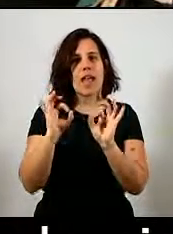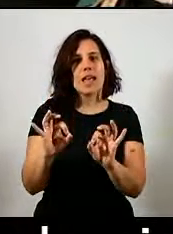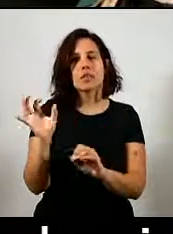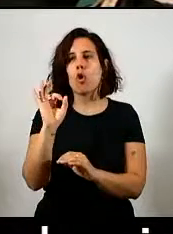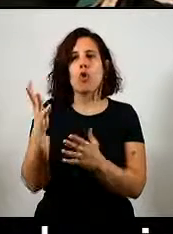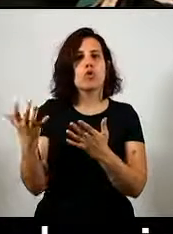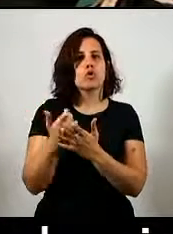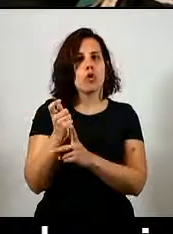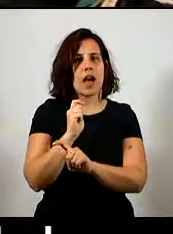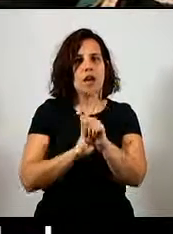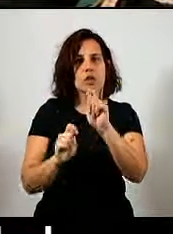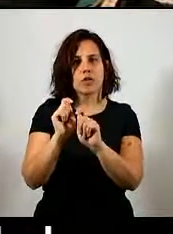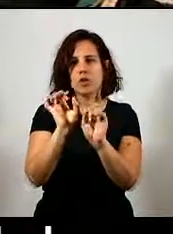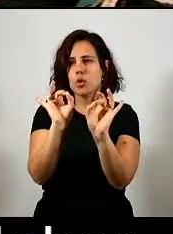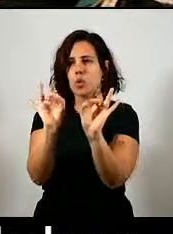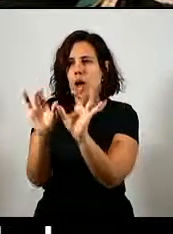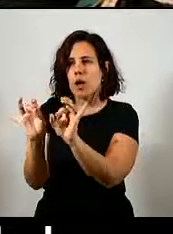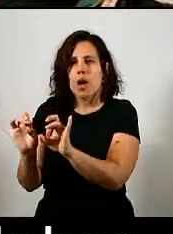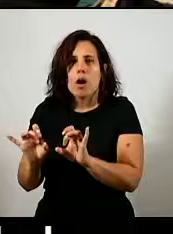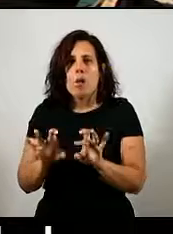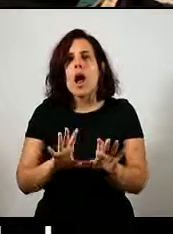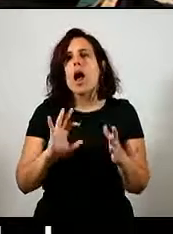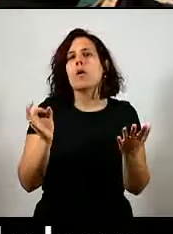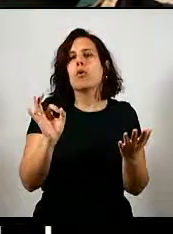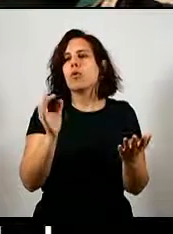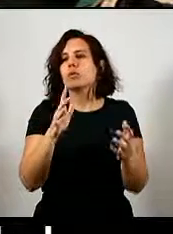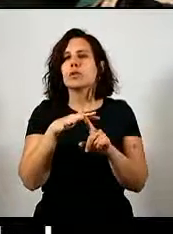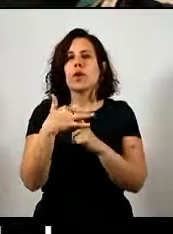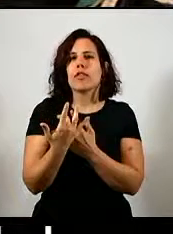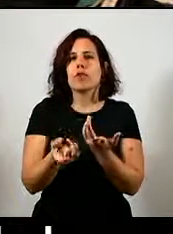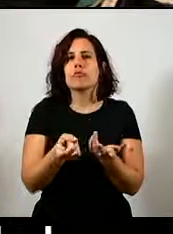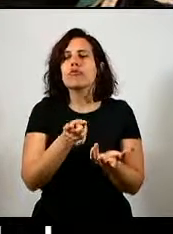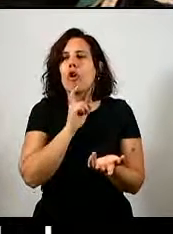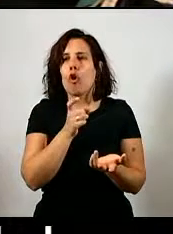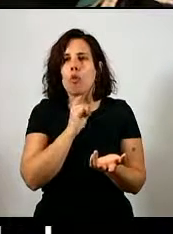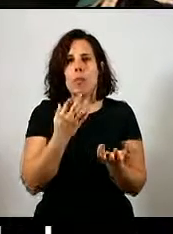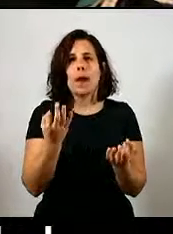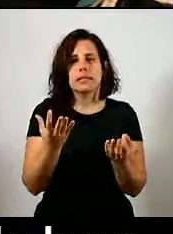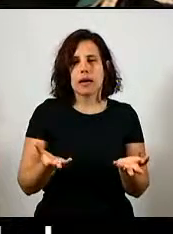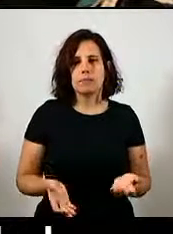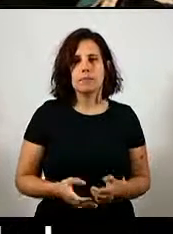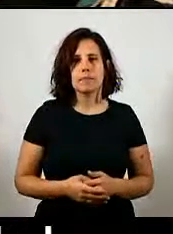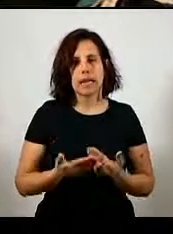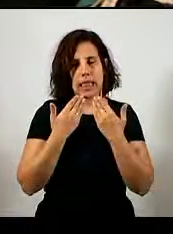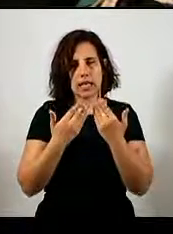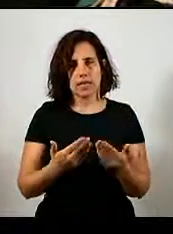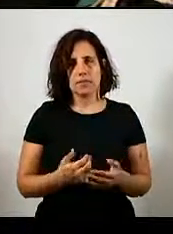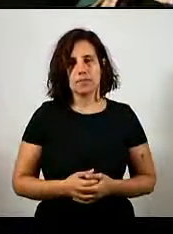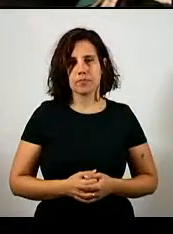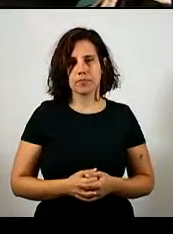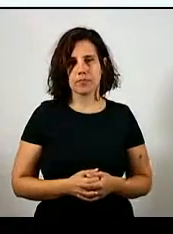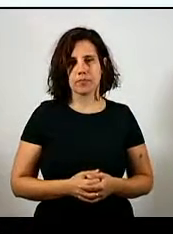tipo de asociaciones de ayuda a enfermeros y familias, y un poco la situación al respecto. Gracias.